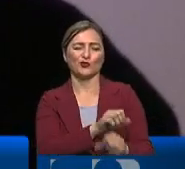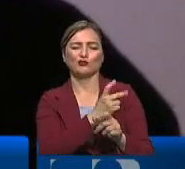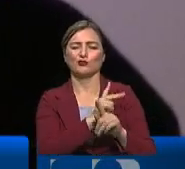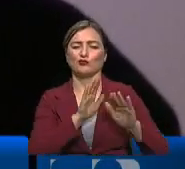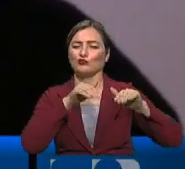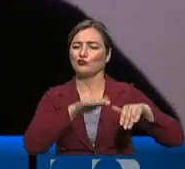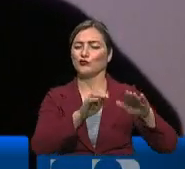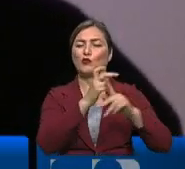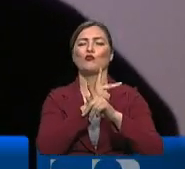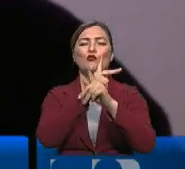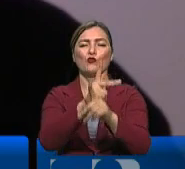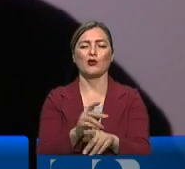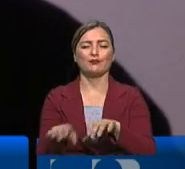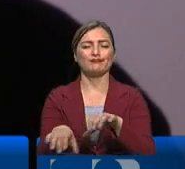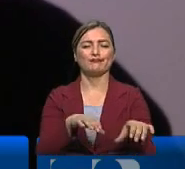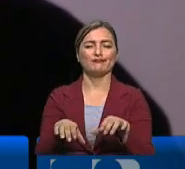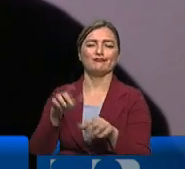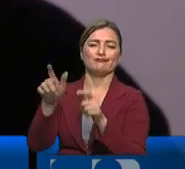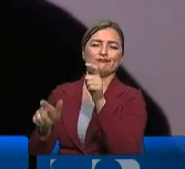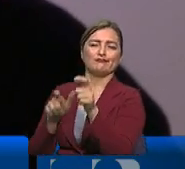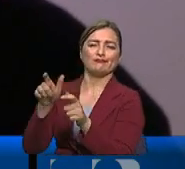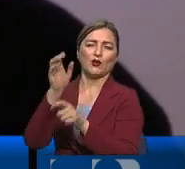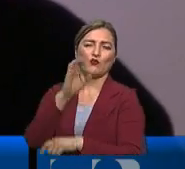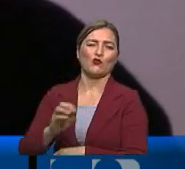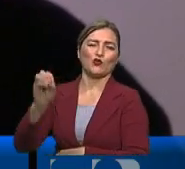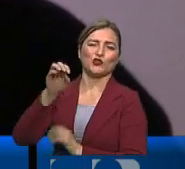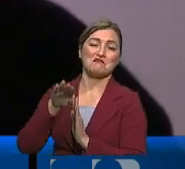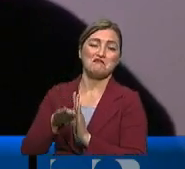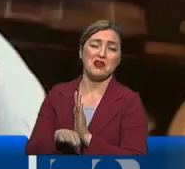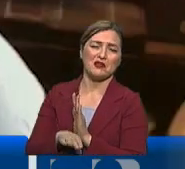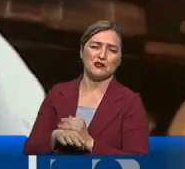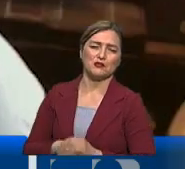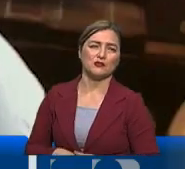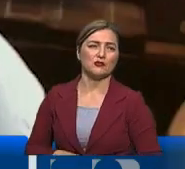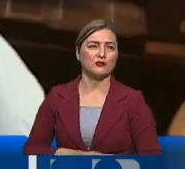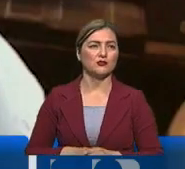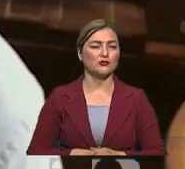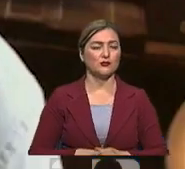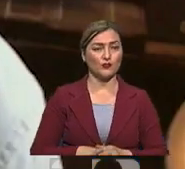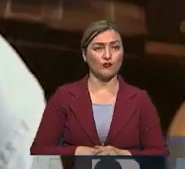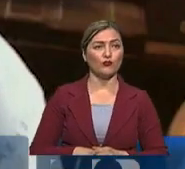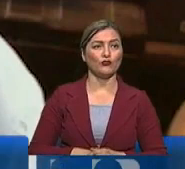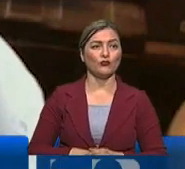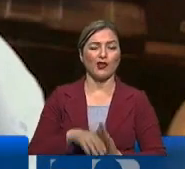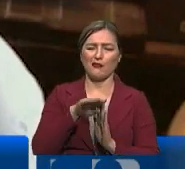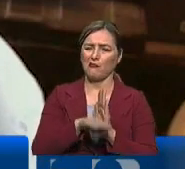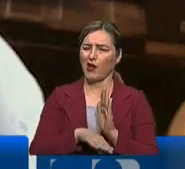que tienen una gran protección de las actividades humanas. Es un porcentaje muy bajo. El porcentaje es muy